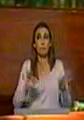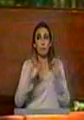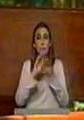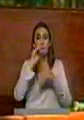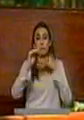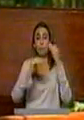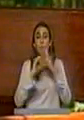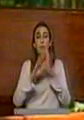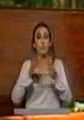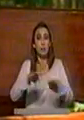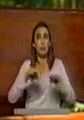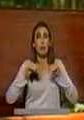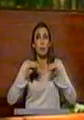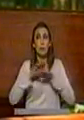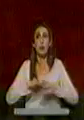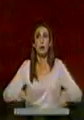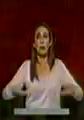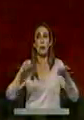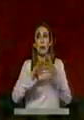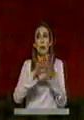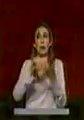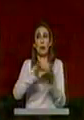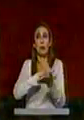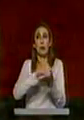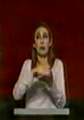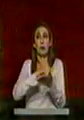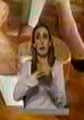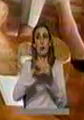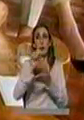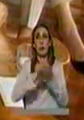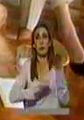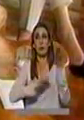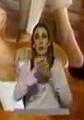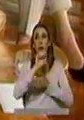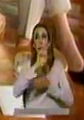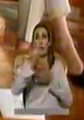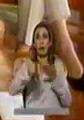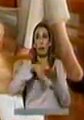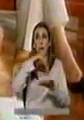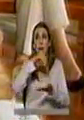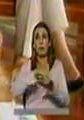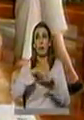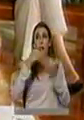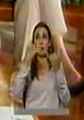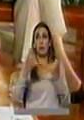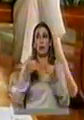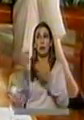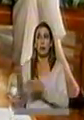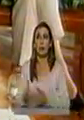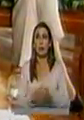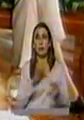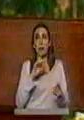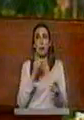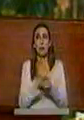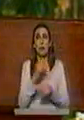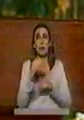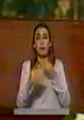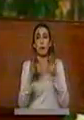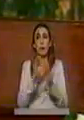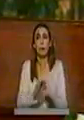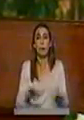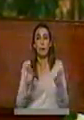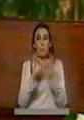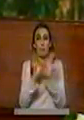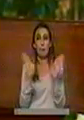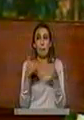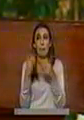de tomarlos Nueva en York cuenta. Nueva York y Flores del Bien. Está autorizado a Manta. Es muy importante las convenciones aéreas que excelente. Ha anunciado. Ahora nos aquí toca la